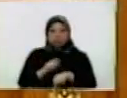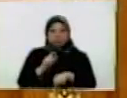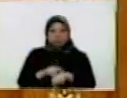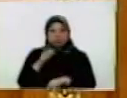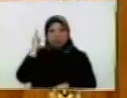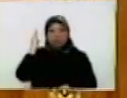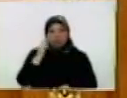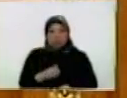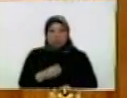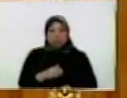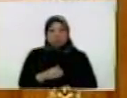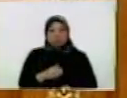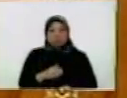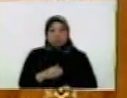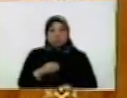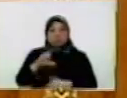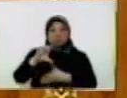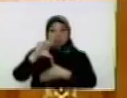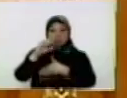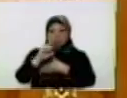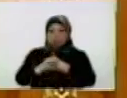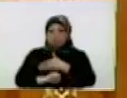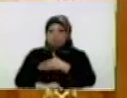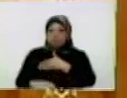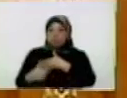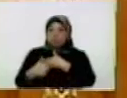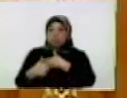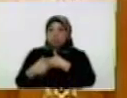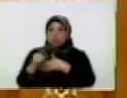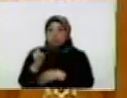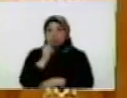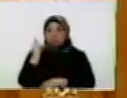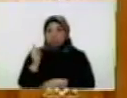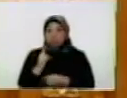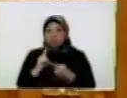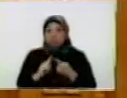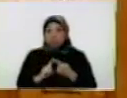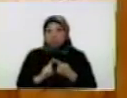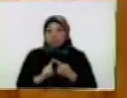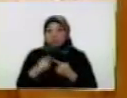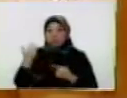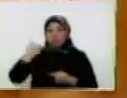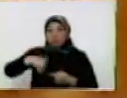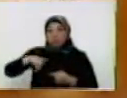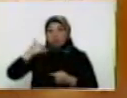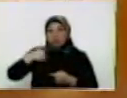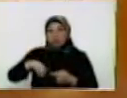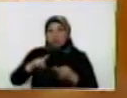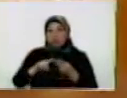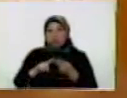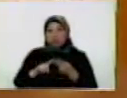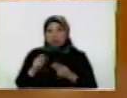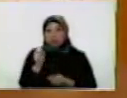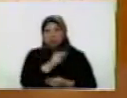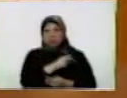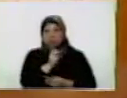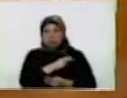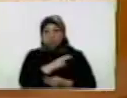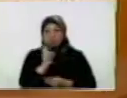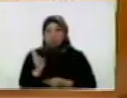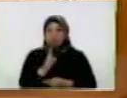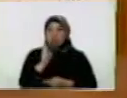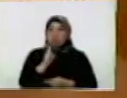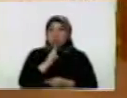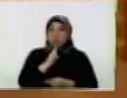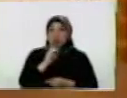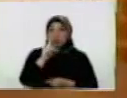dictaduras en América del Sur, Bolivia, Argentina, Chile, Uruguay,